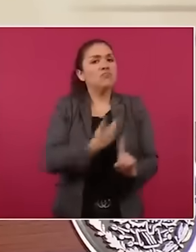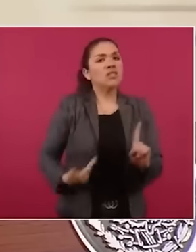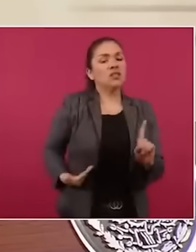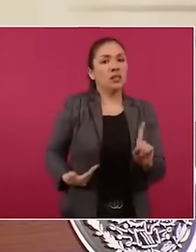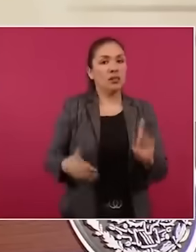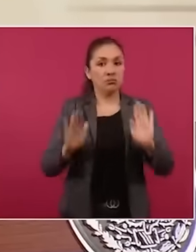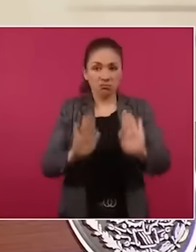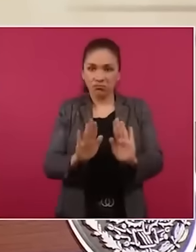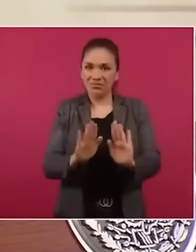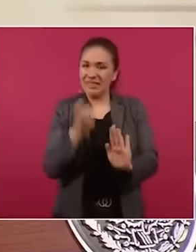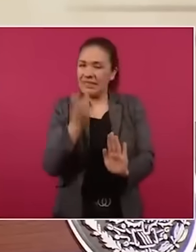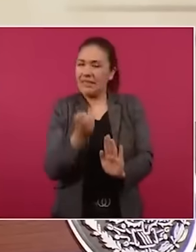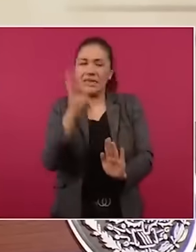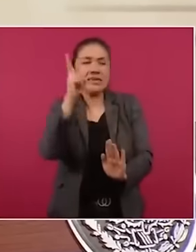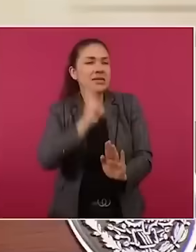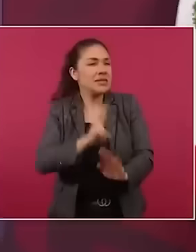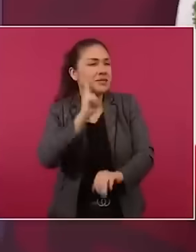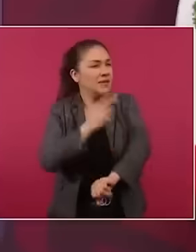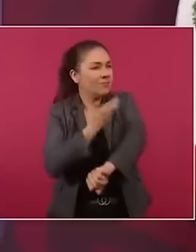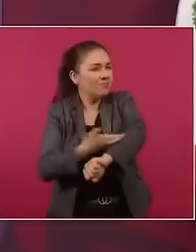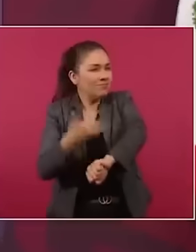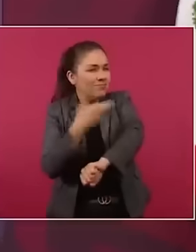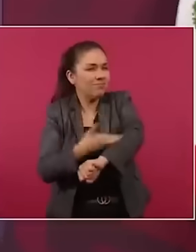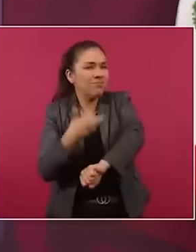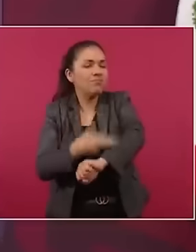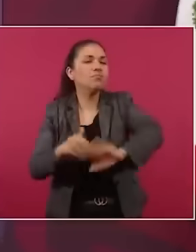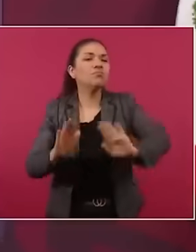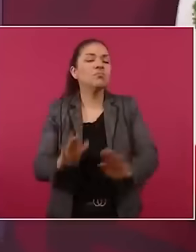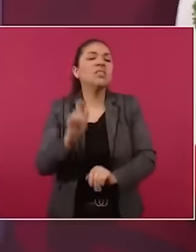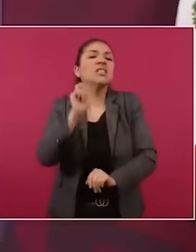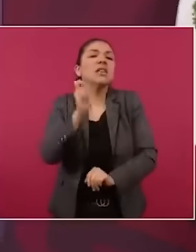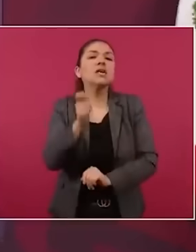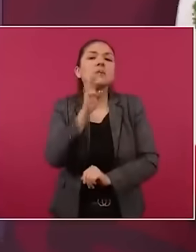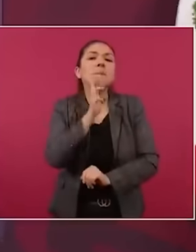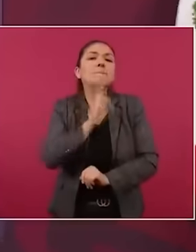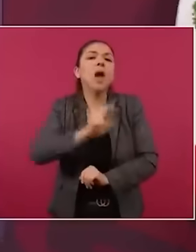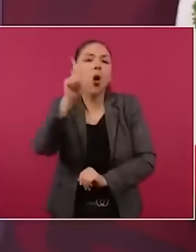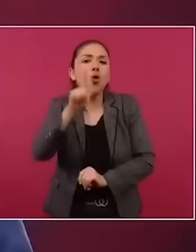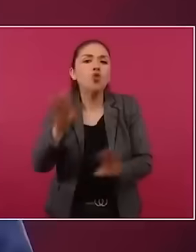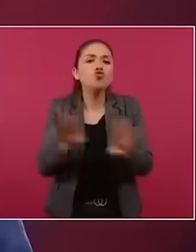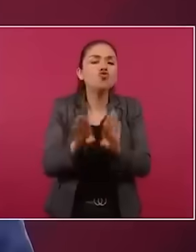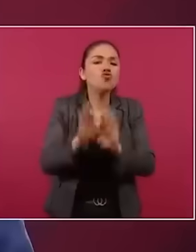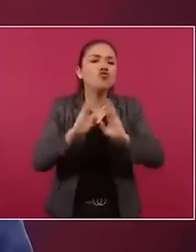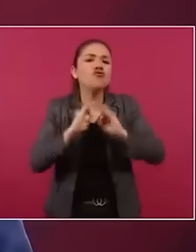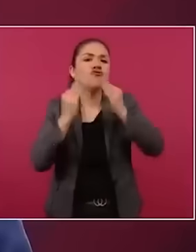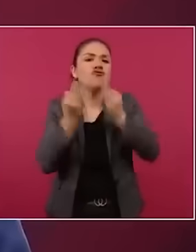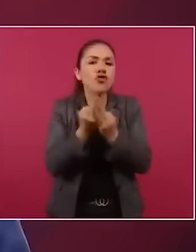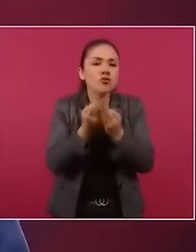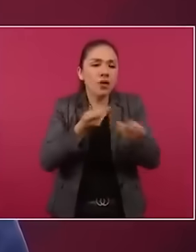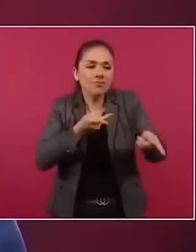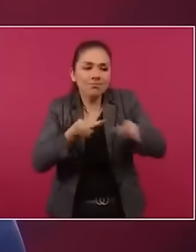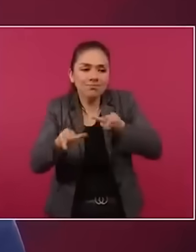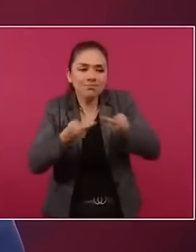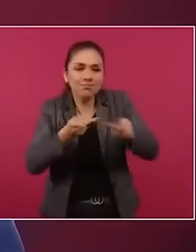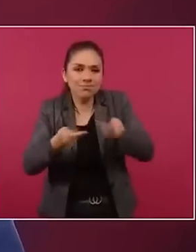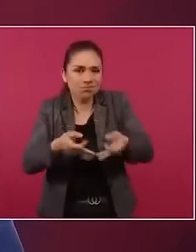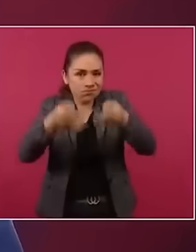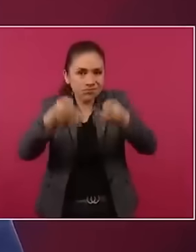Se tiene que ver qué es la vía, cuál es la vía más.